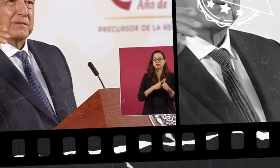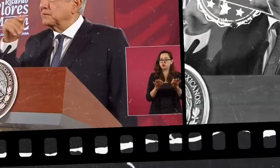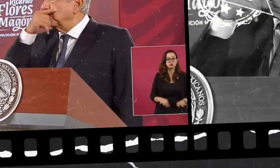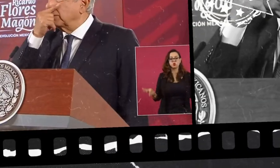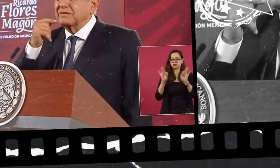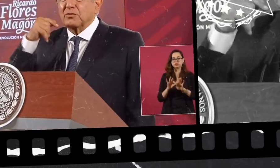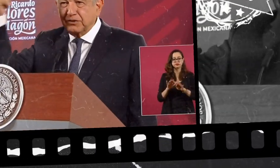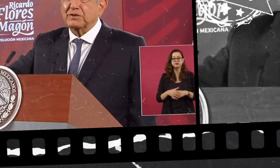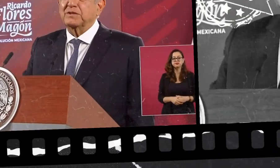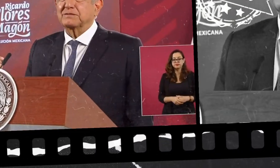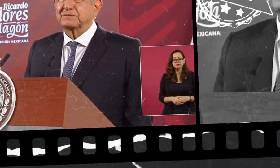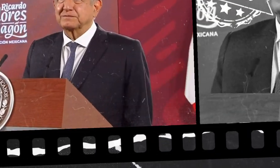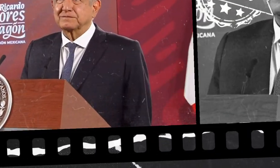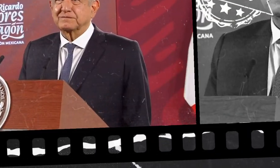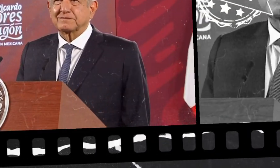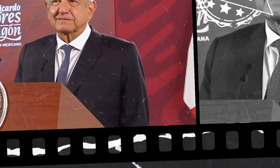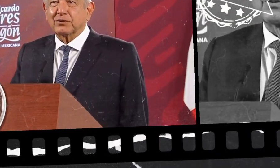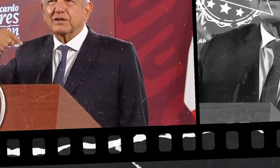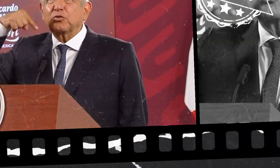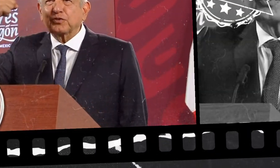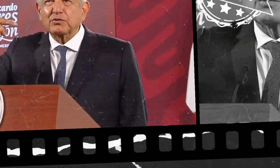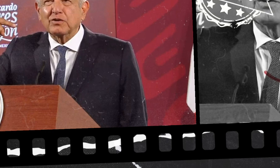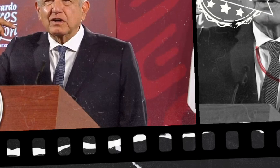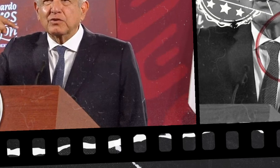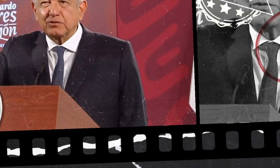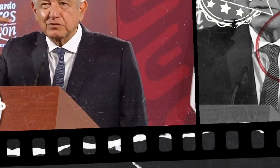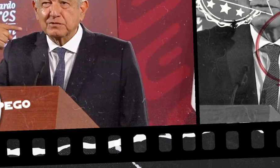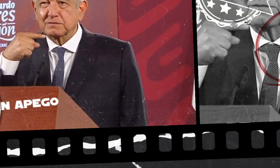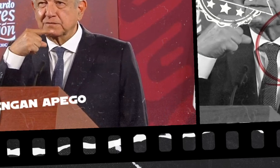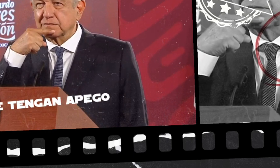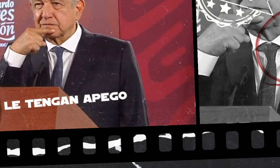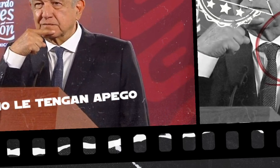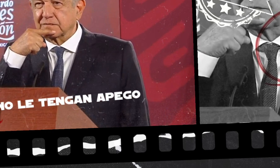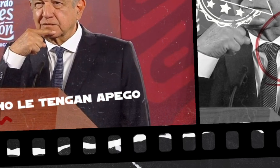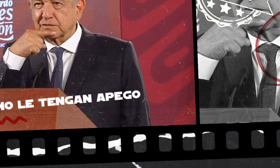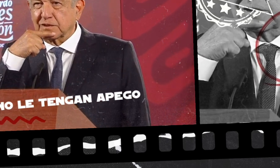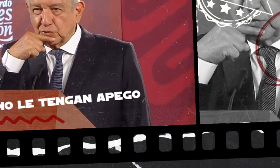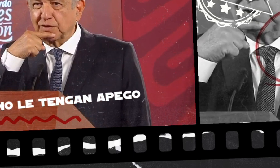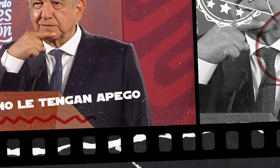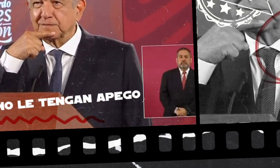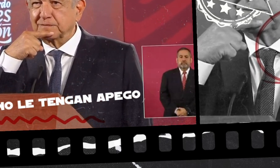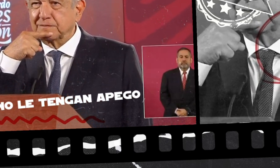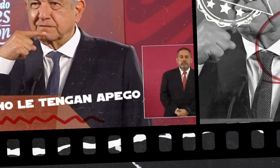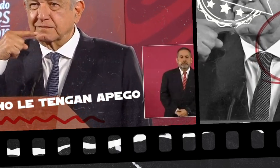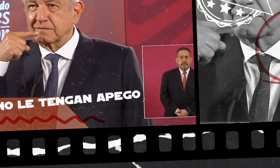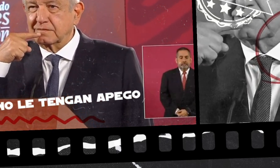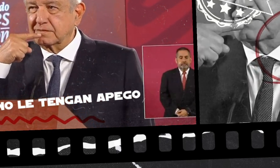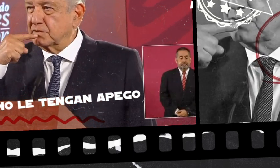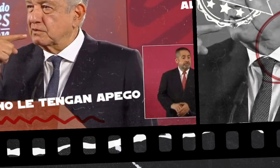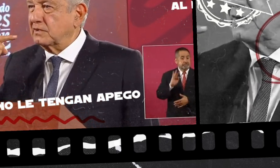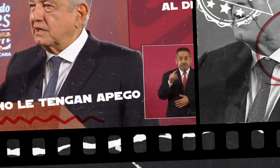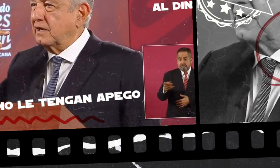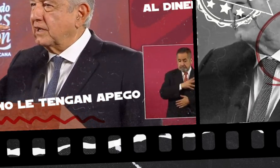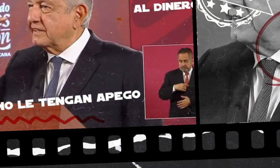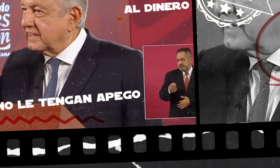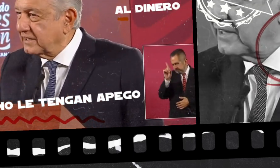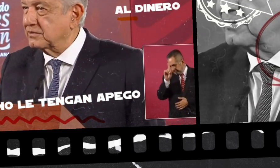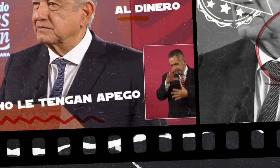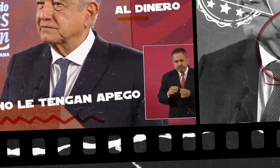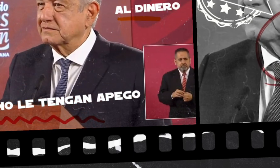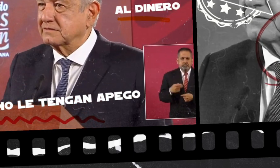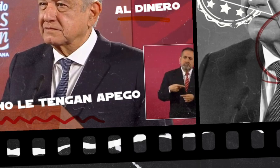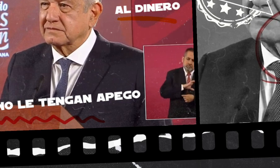Sí, lo he dicho también. Tengo que darle un consejo a un hijo. Te los doy. A una